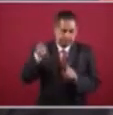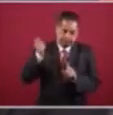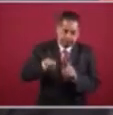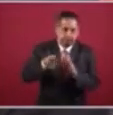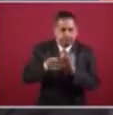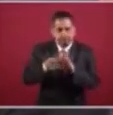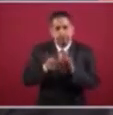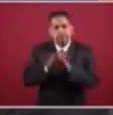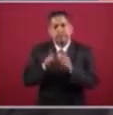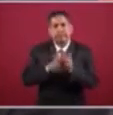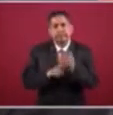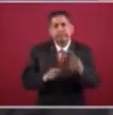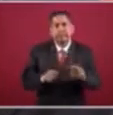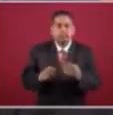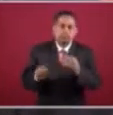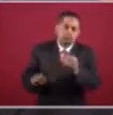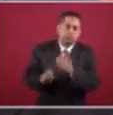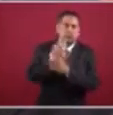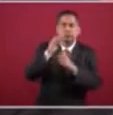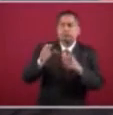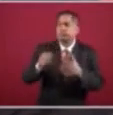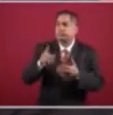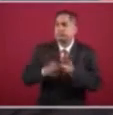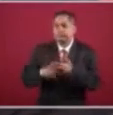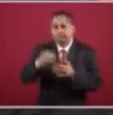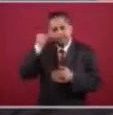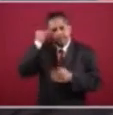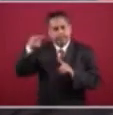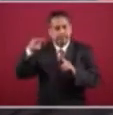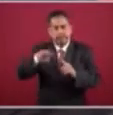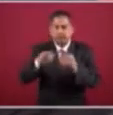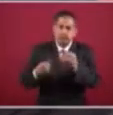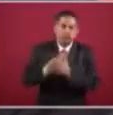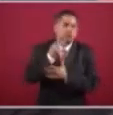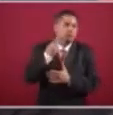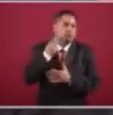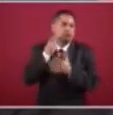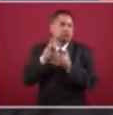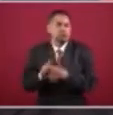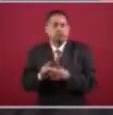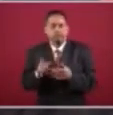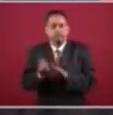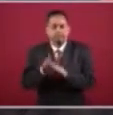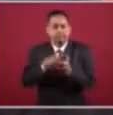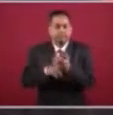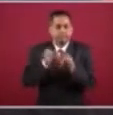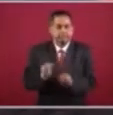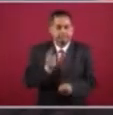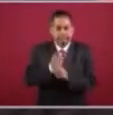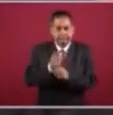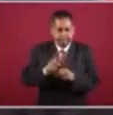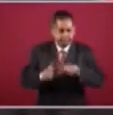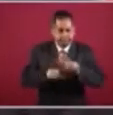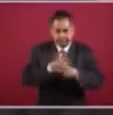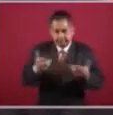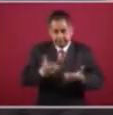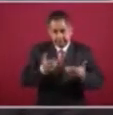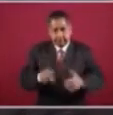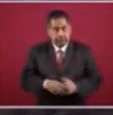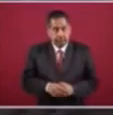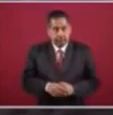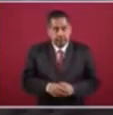significa el nuevo paradigma, la nueva política de seguridad que estamos llevando a la